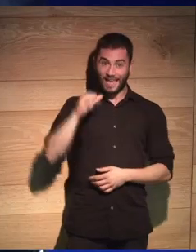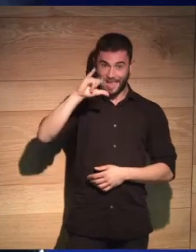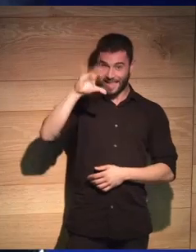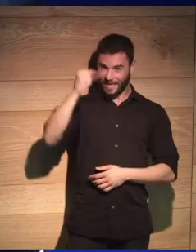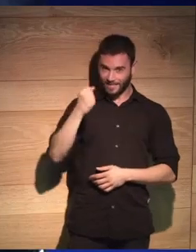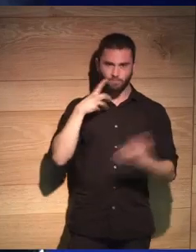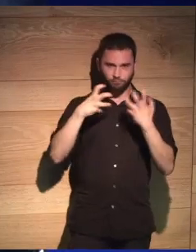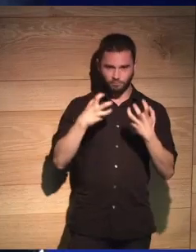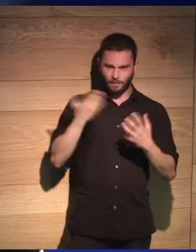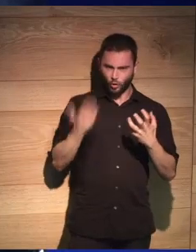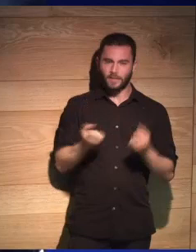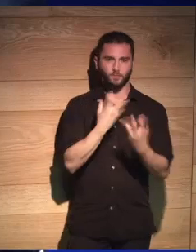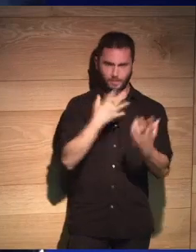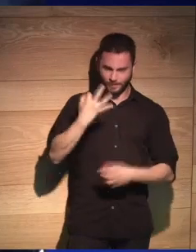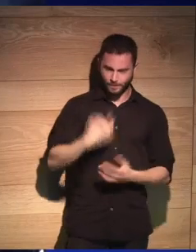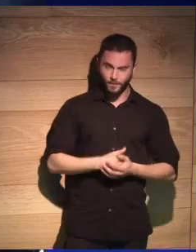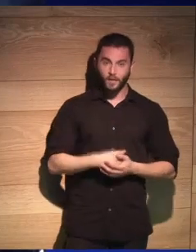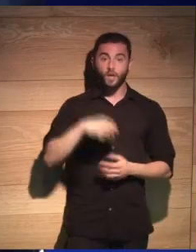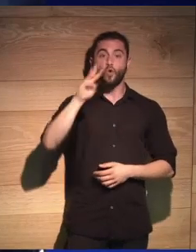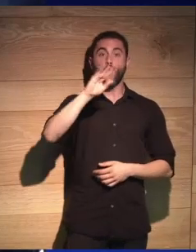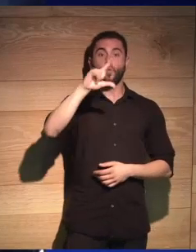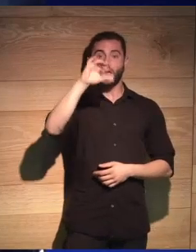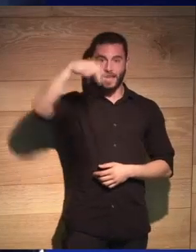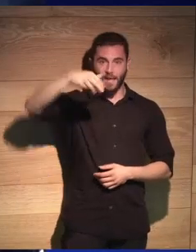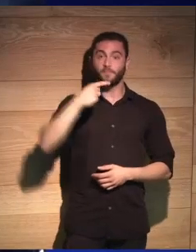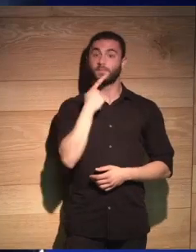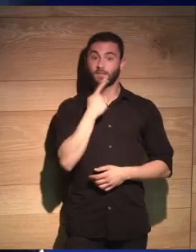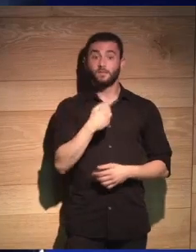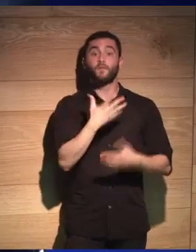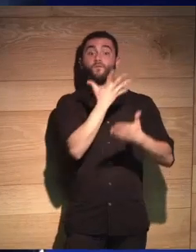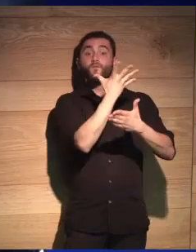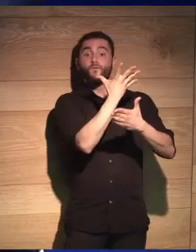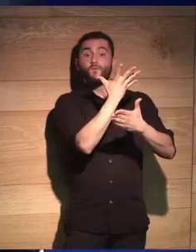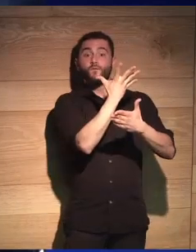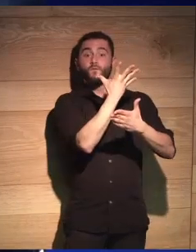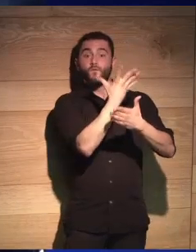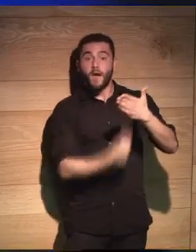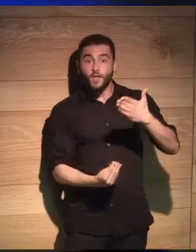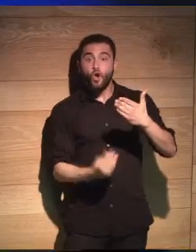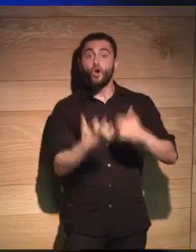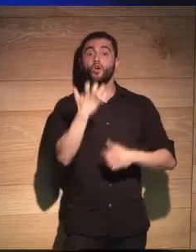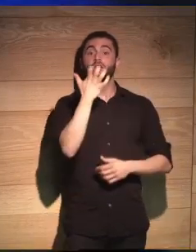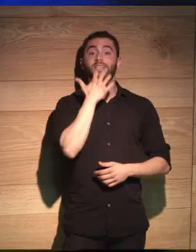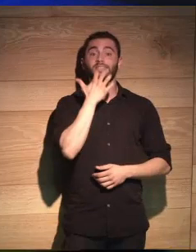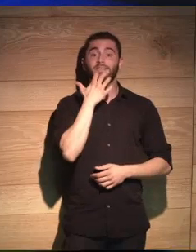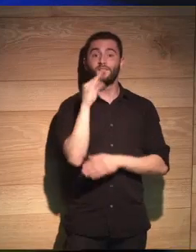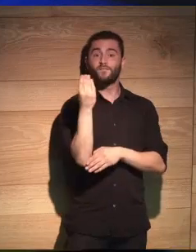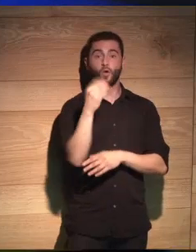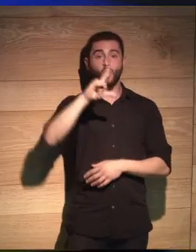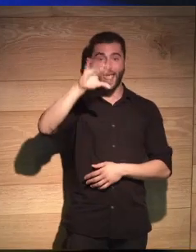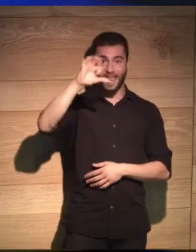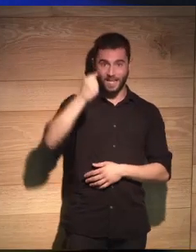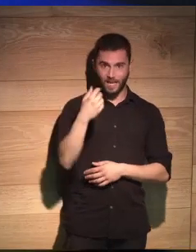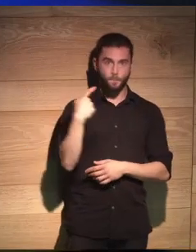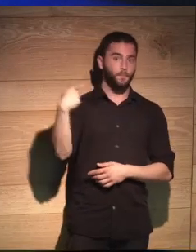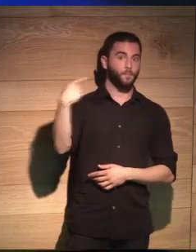importante destacar. Decía William, hubiera sido un error que hubiéramos perdido la figura de Ilsa